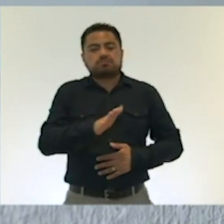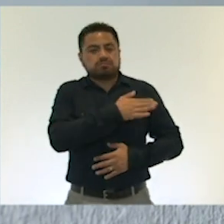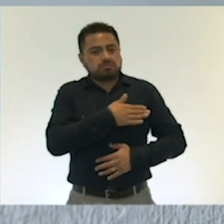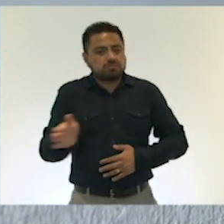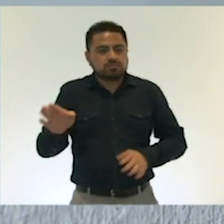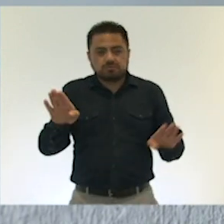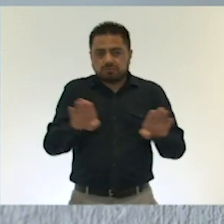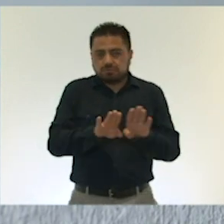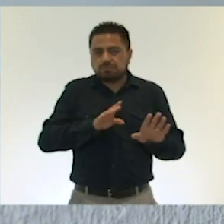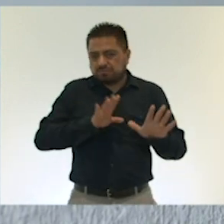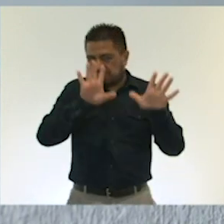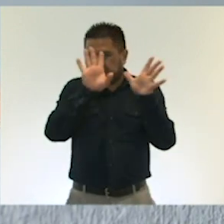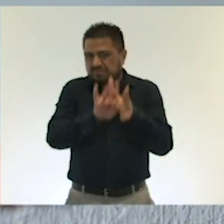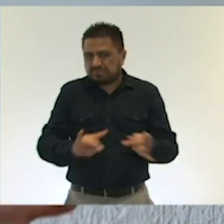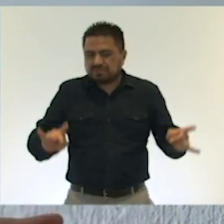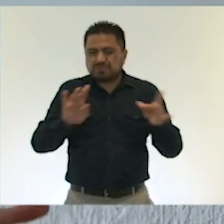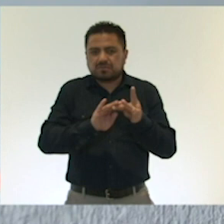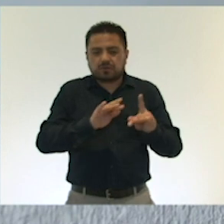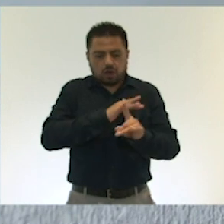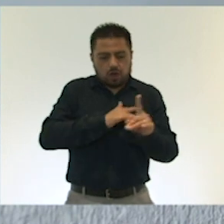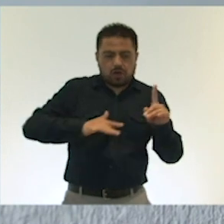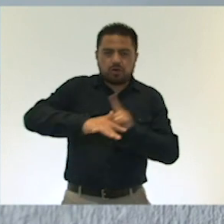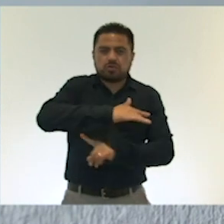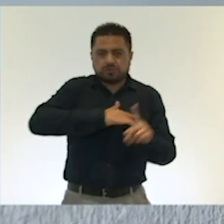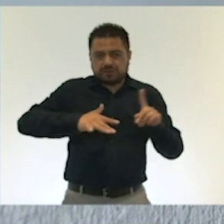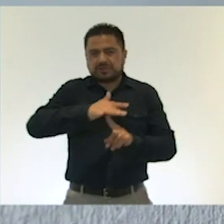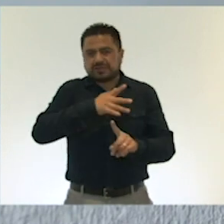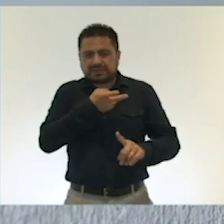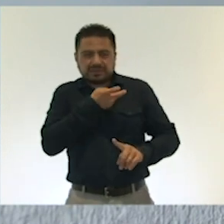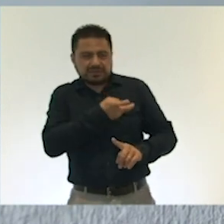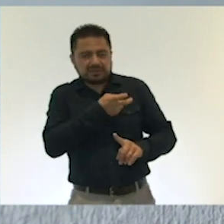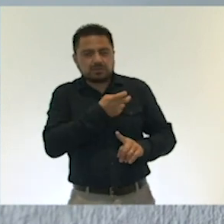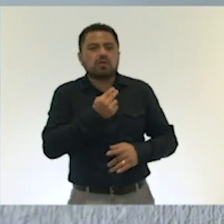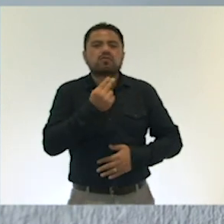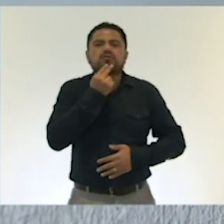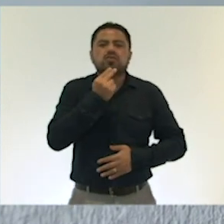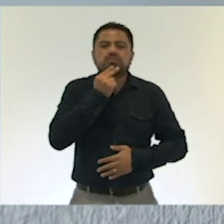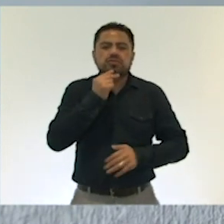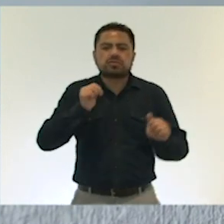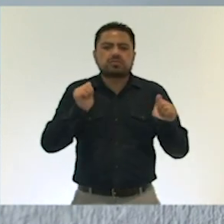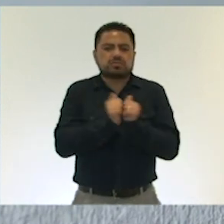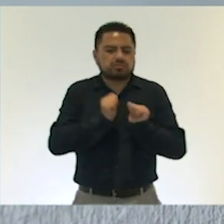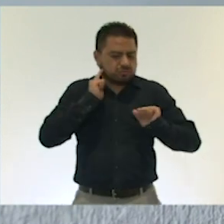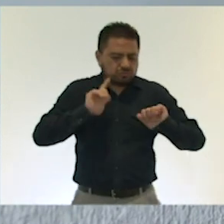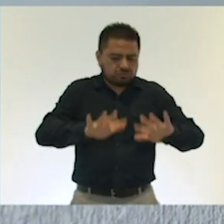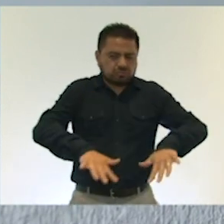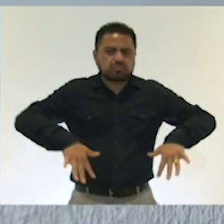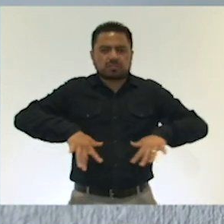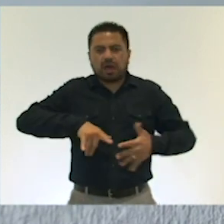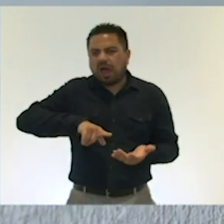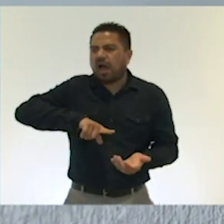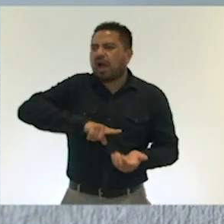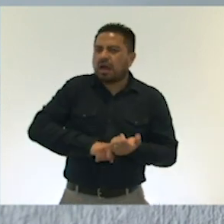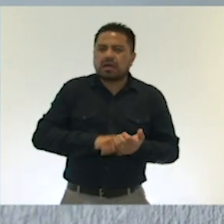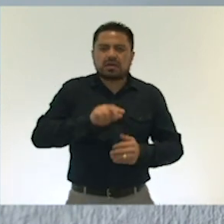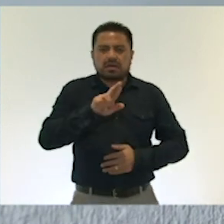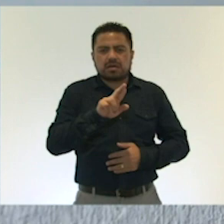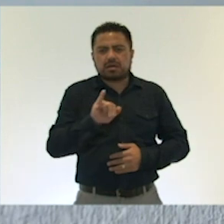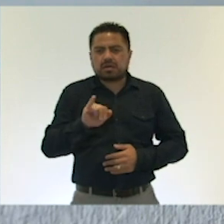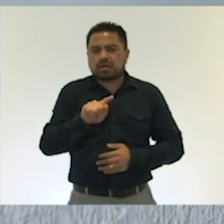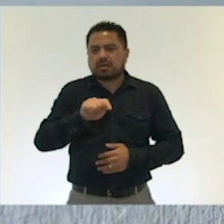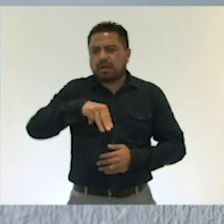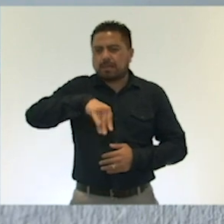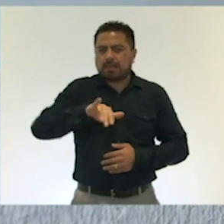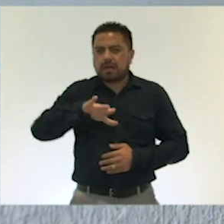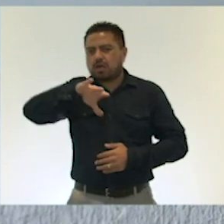Como vuelvo a repetir, su contexto o su función en la orquesta, dentro de la orquesta, es rítmico,